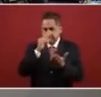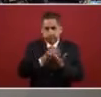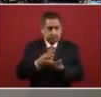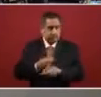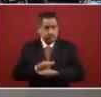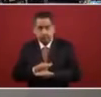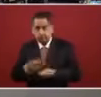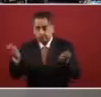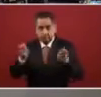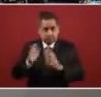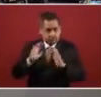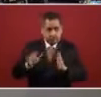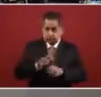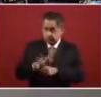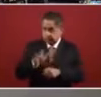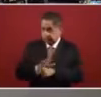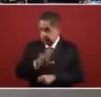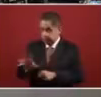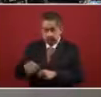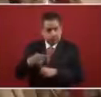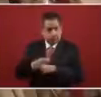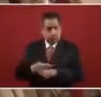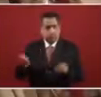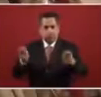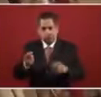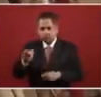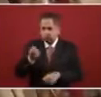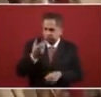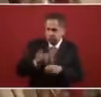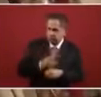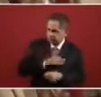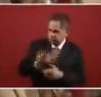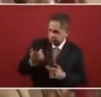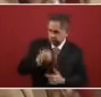si el secretario nos puede comentar acerca de este tema.